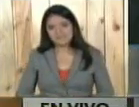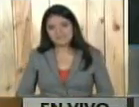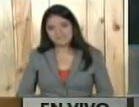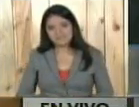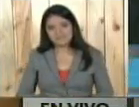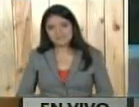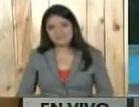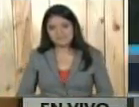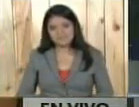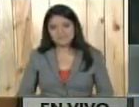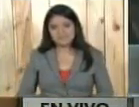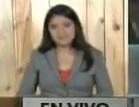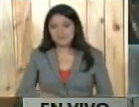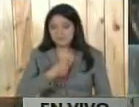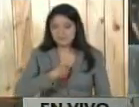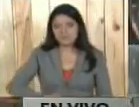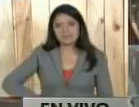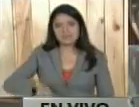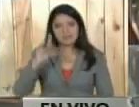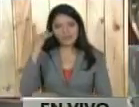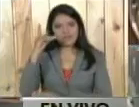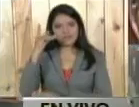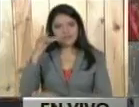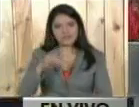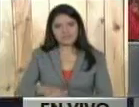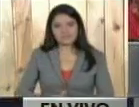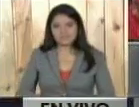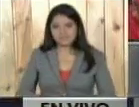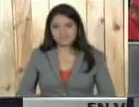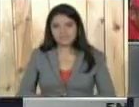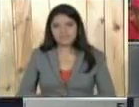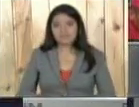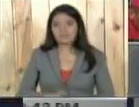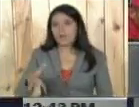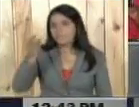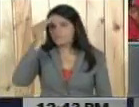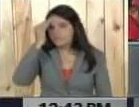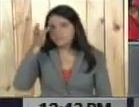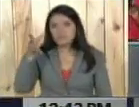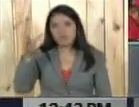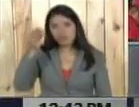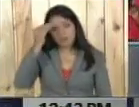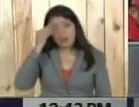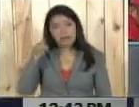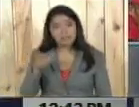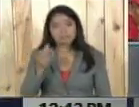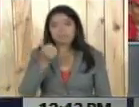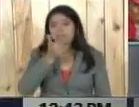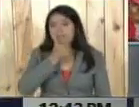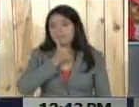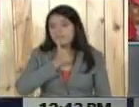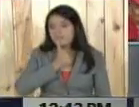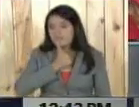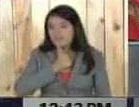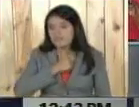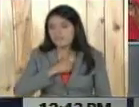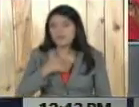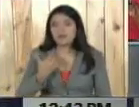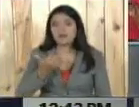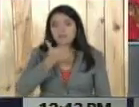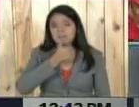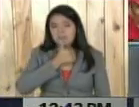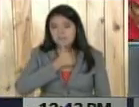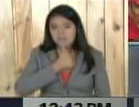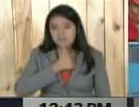Evo Morales Ayma. ¿Cuánto aprendemos de Evo, de su paciencia histórica, de su